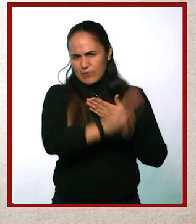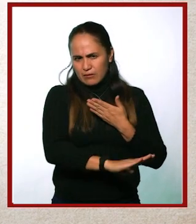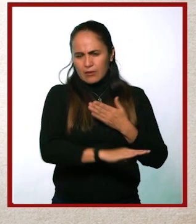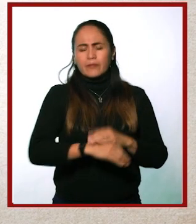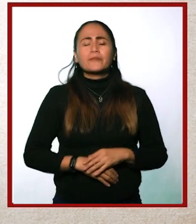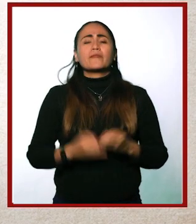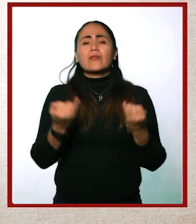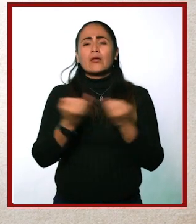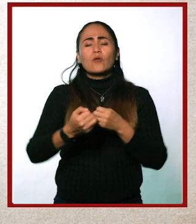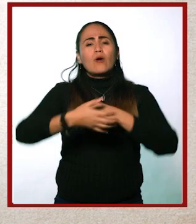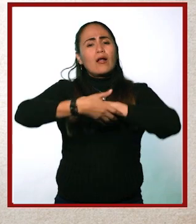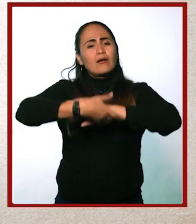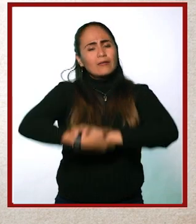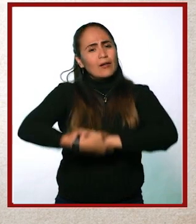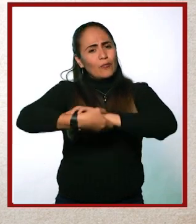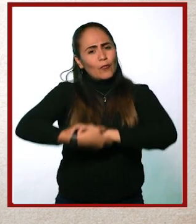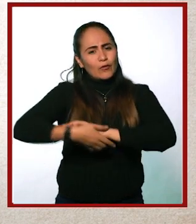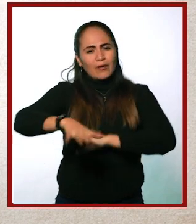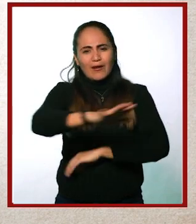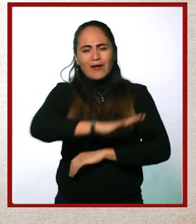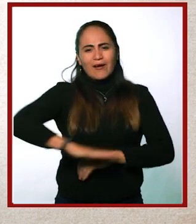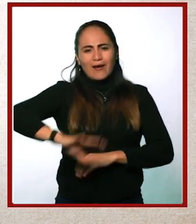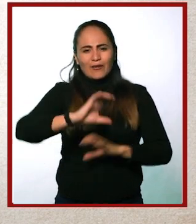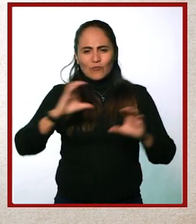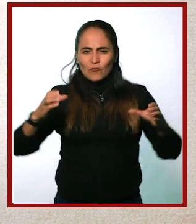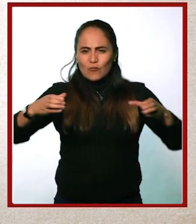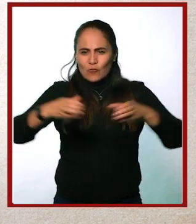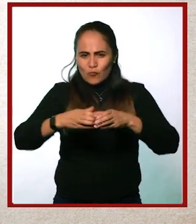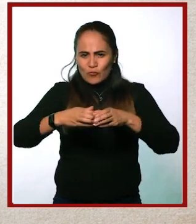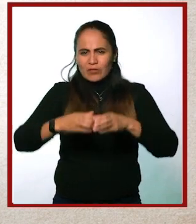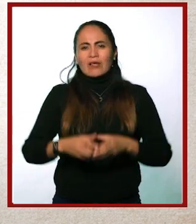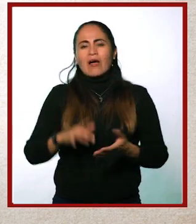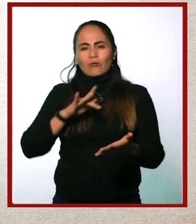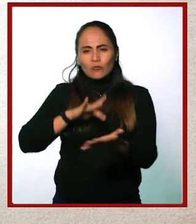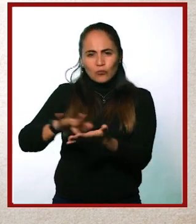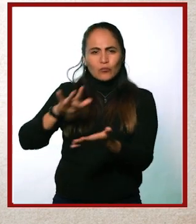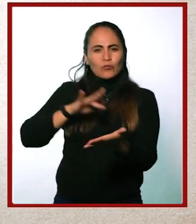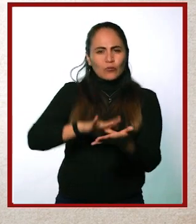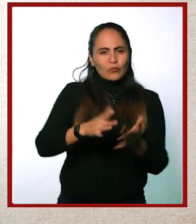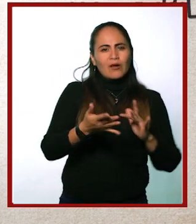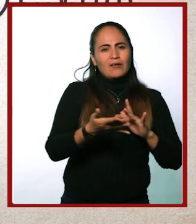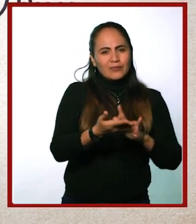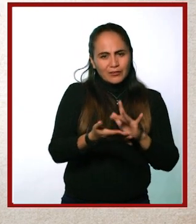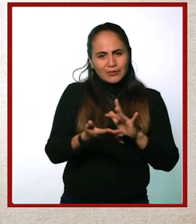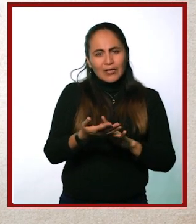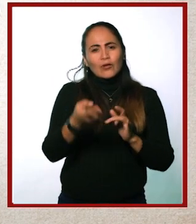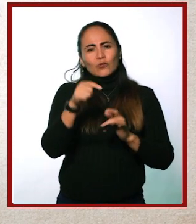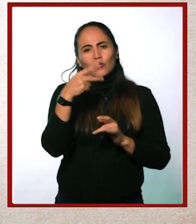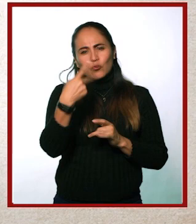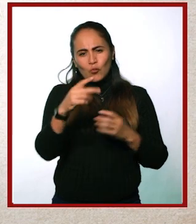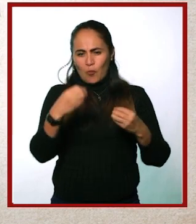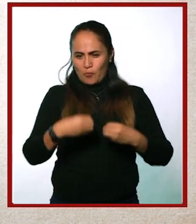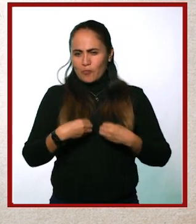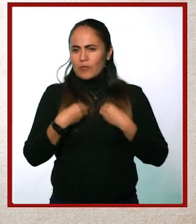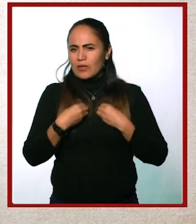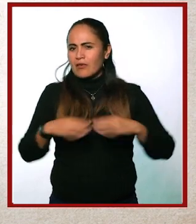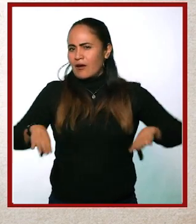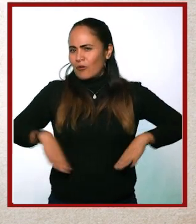Genera vínculos solidarios y de apoyo con tu comunidad y tu colonia. Apóyense unos a otros. Revisa tu estilo de